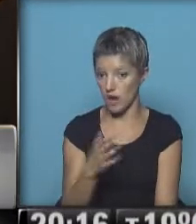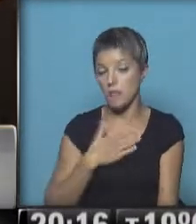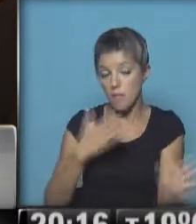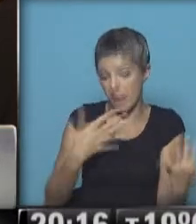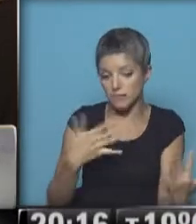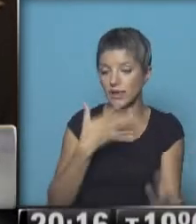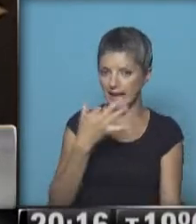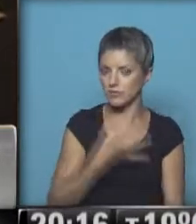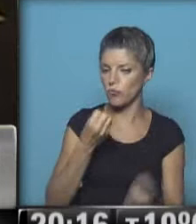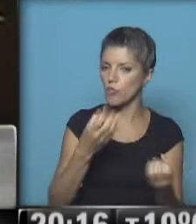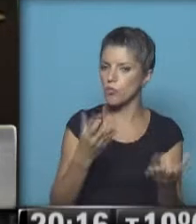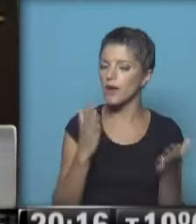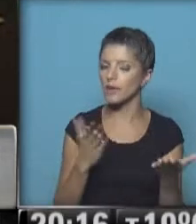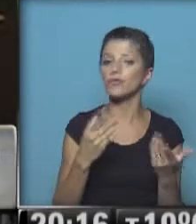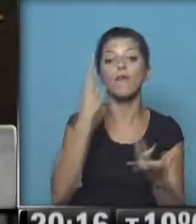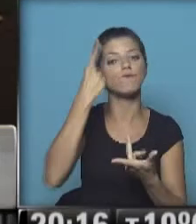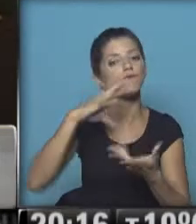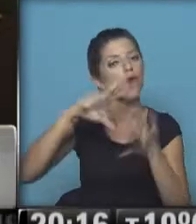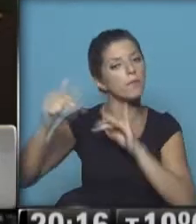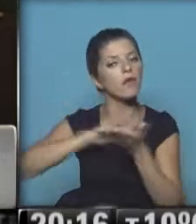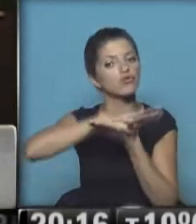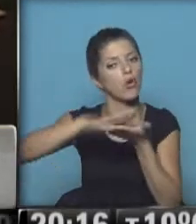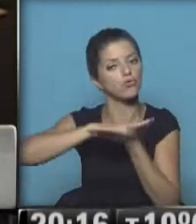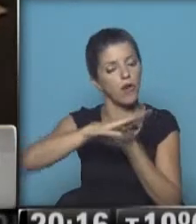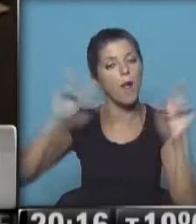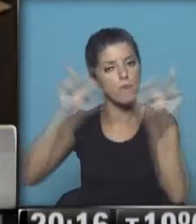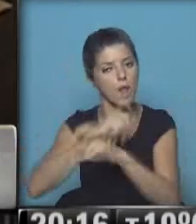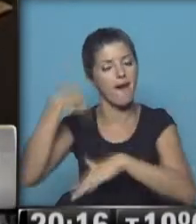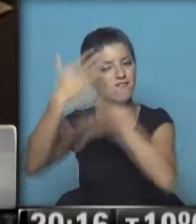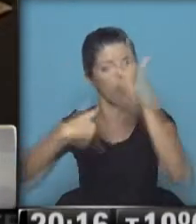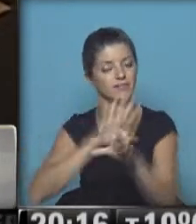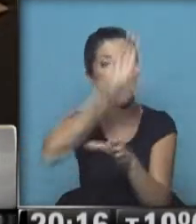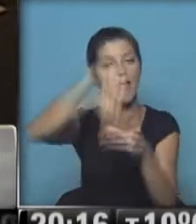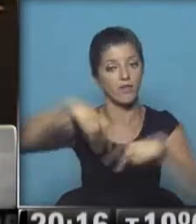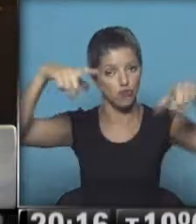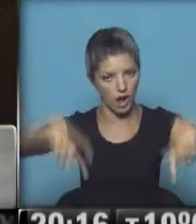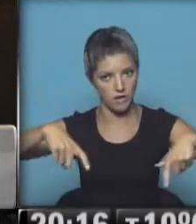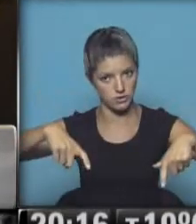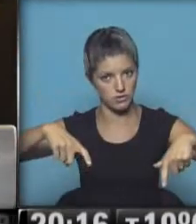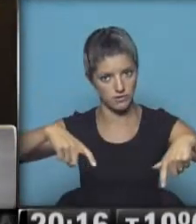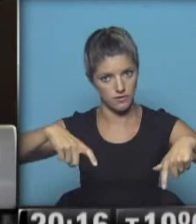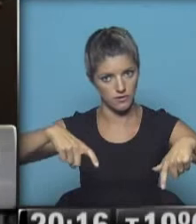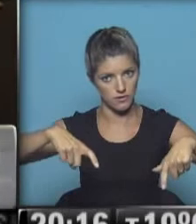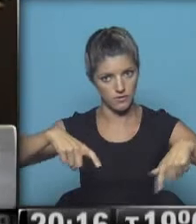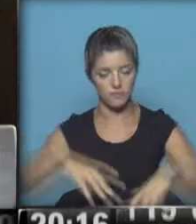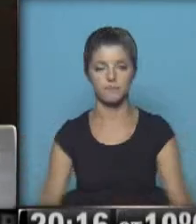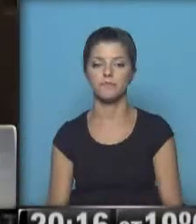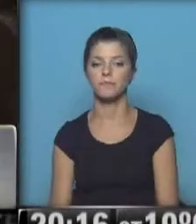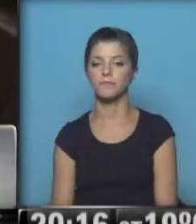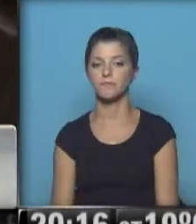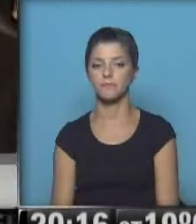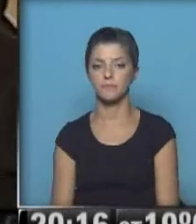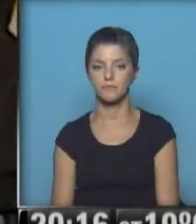que es el principio de la solución de los problemas de la violencia en las canchas, encontrar una salida por ese punto.